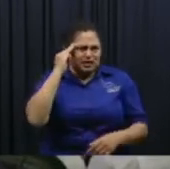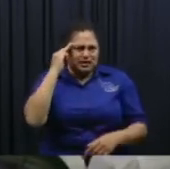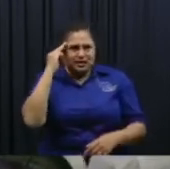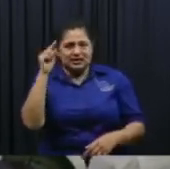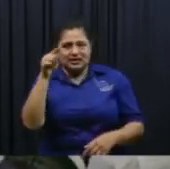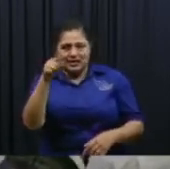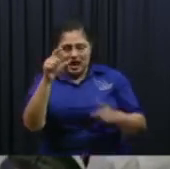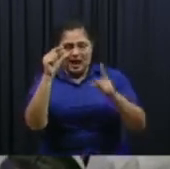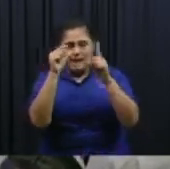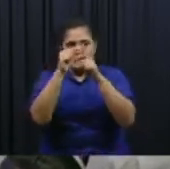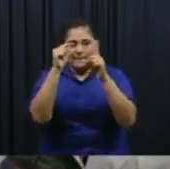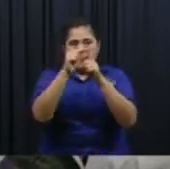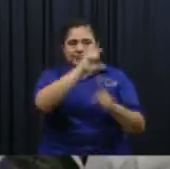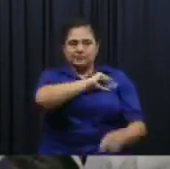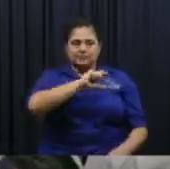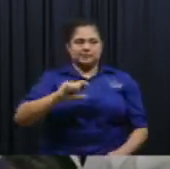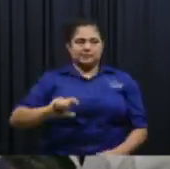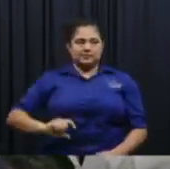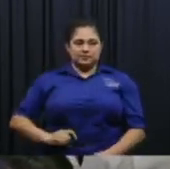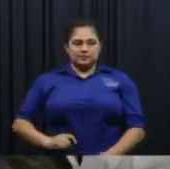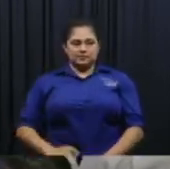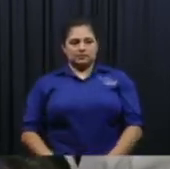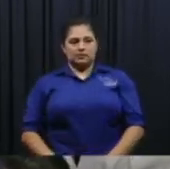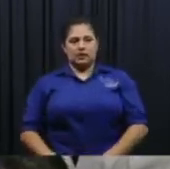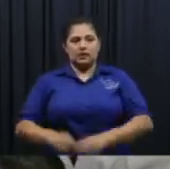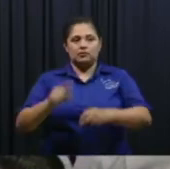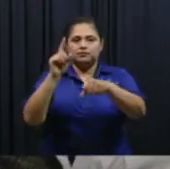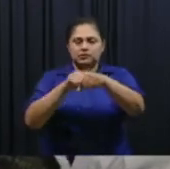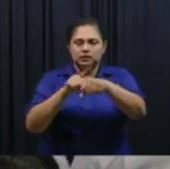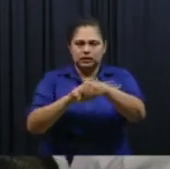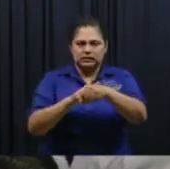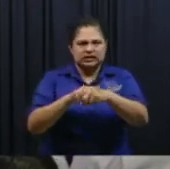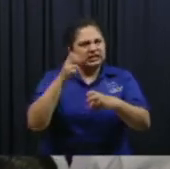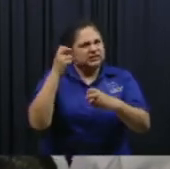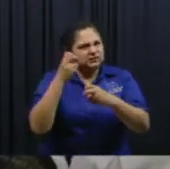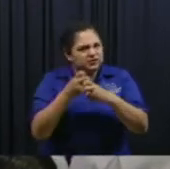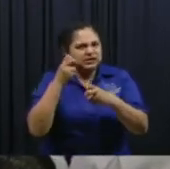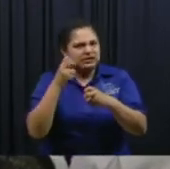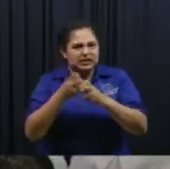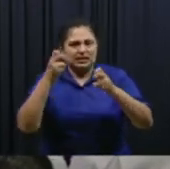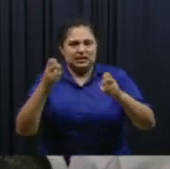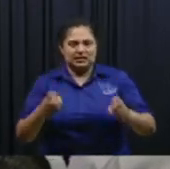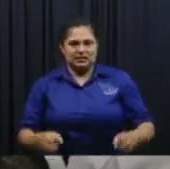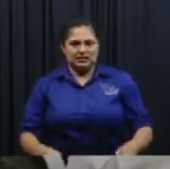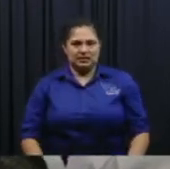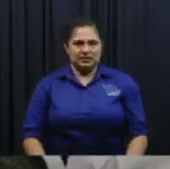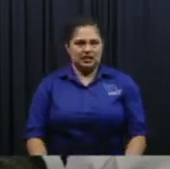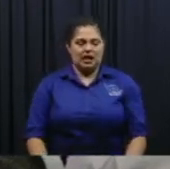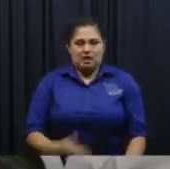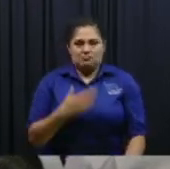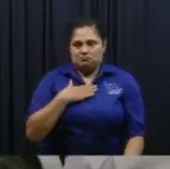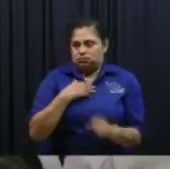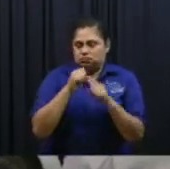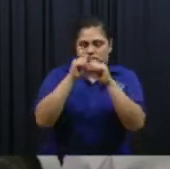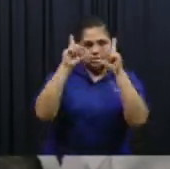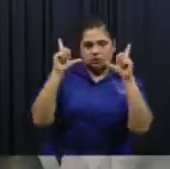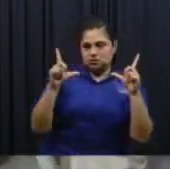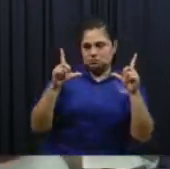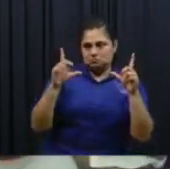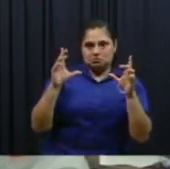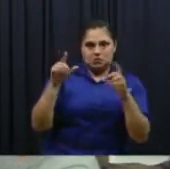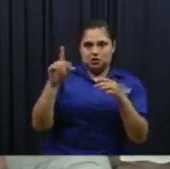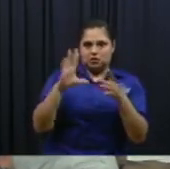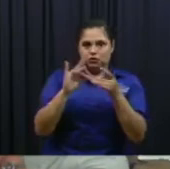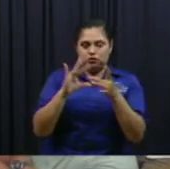Cristo en los momentos más delicados a mí me impresionó lo que me contó